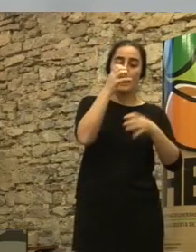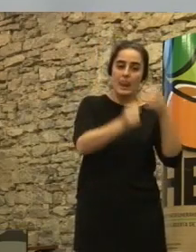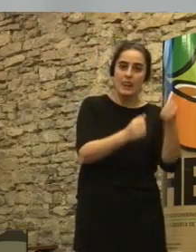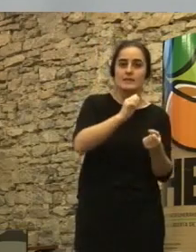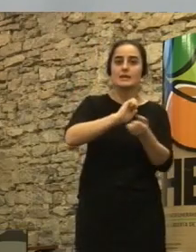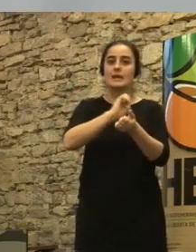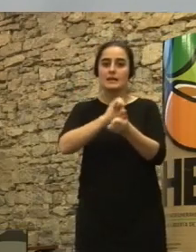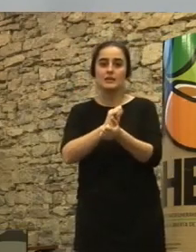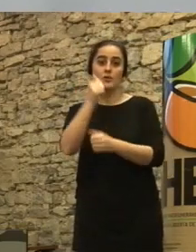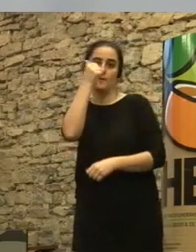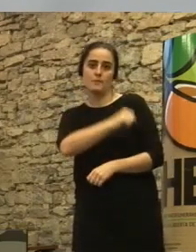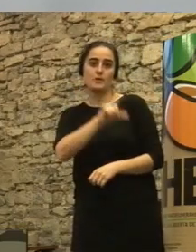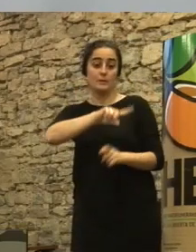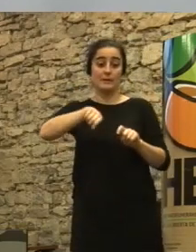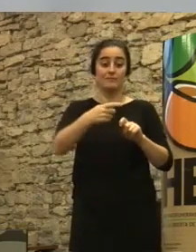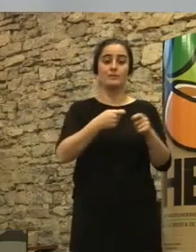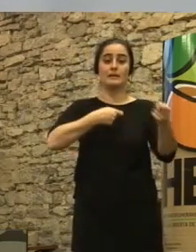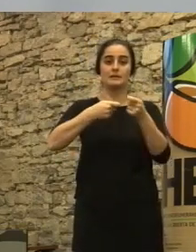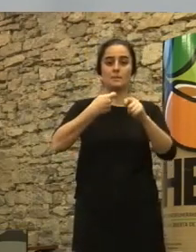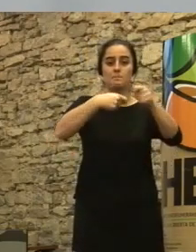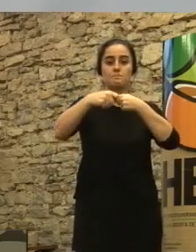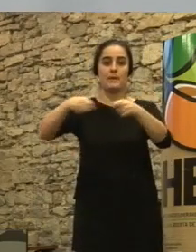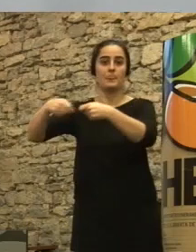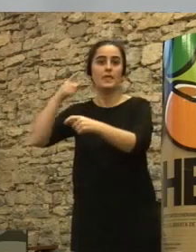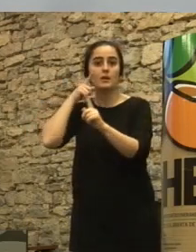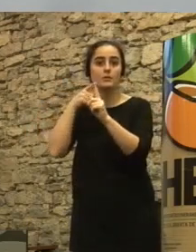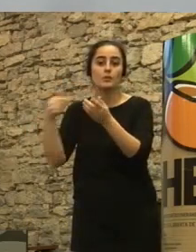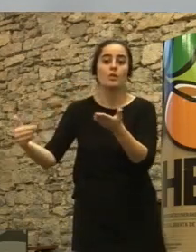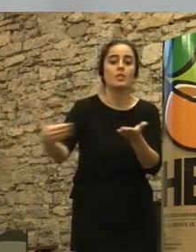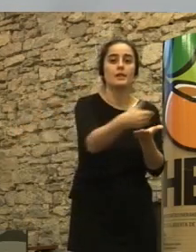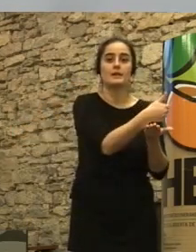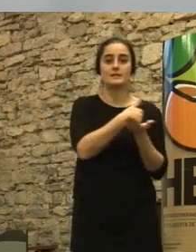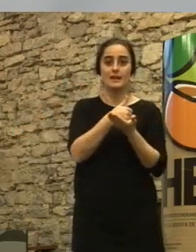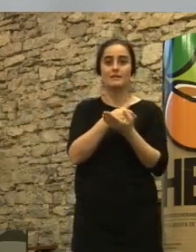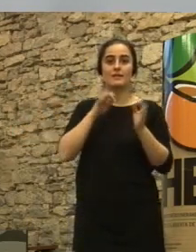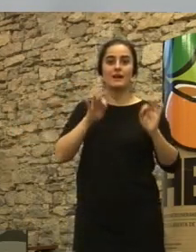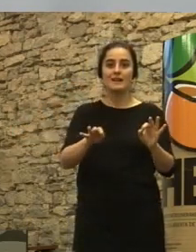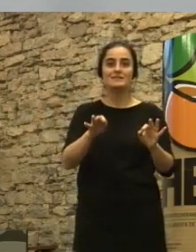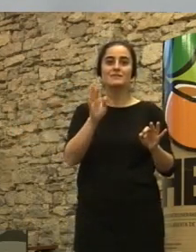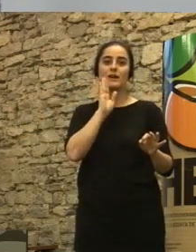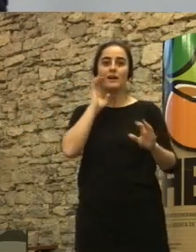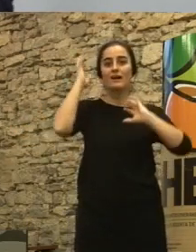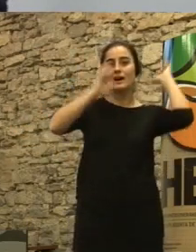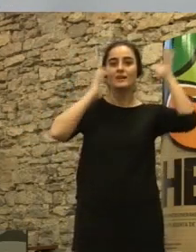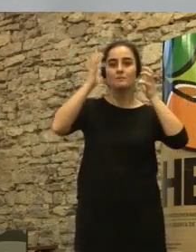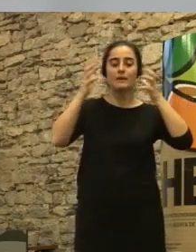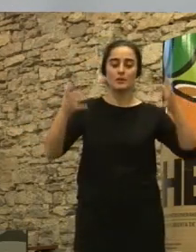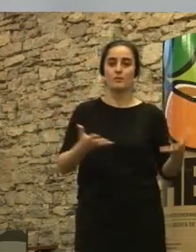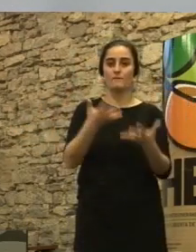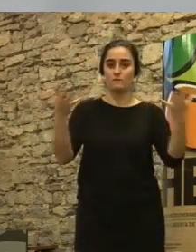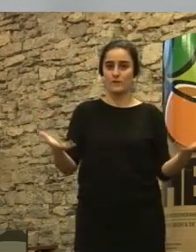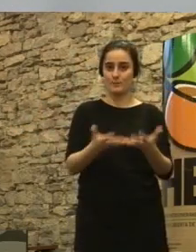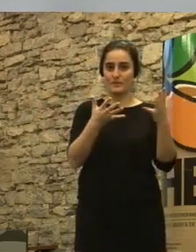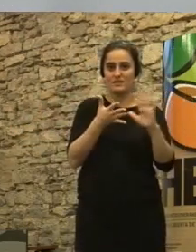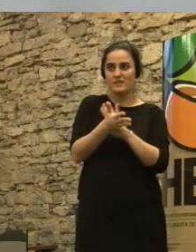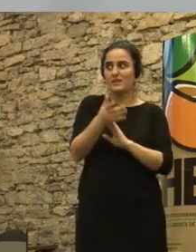venden esto en las tiendas para recoger dinero y fomentar ese tipo de ganado. O sea, cosas complejas de ecosistemas